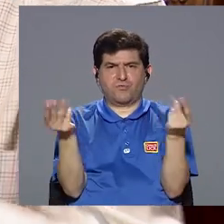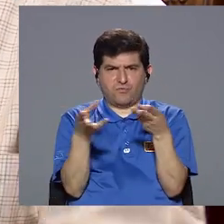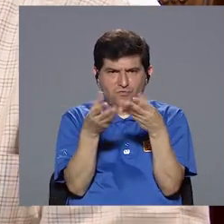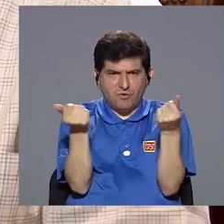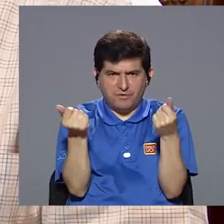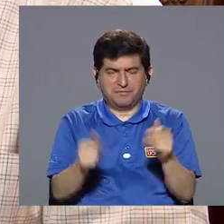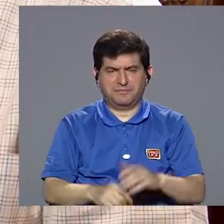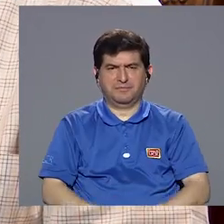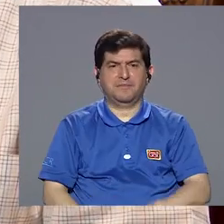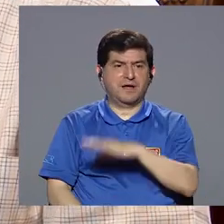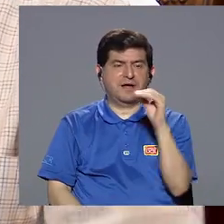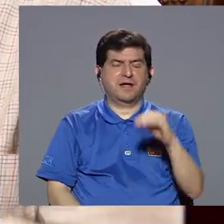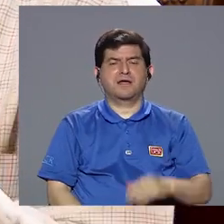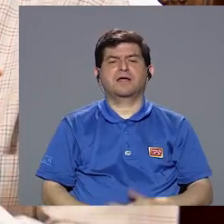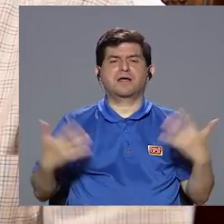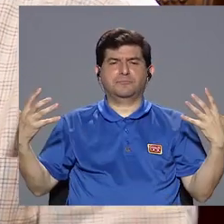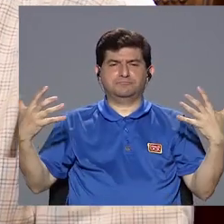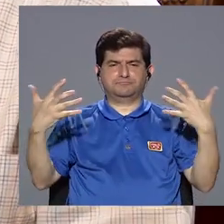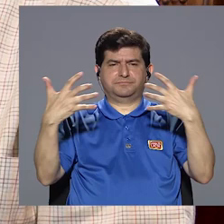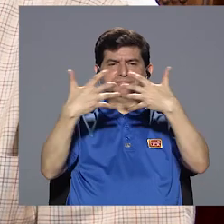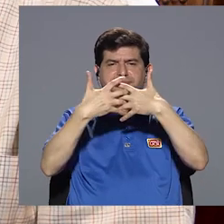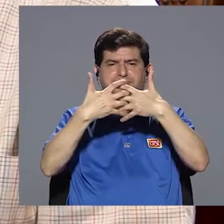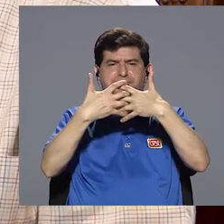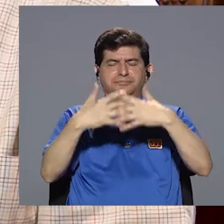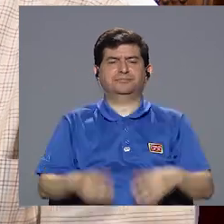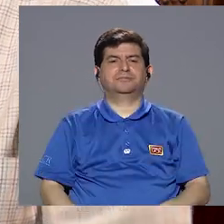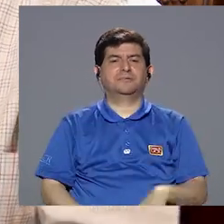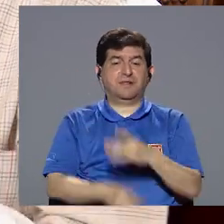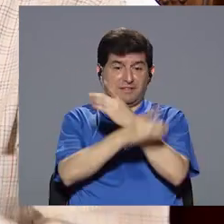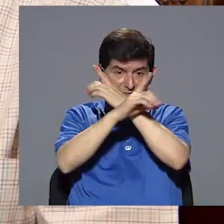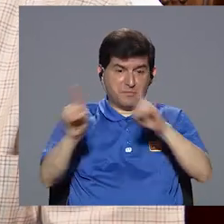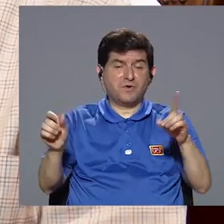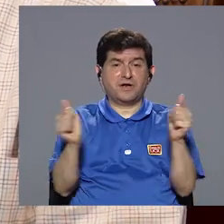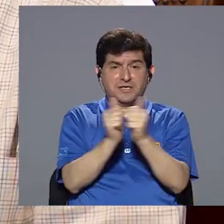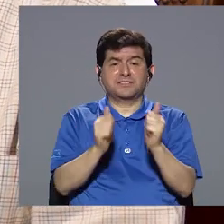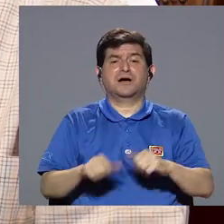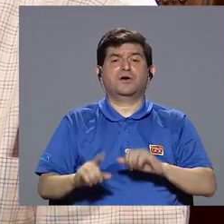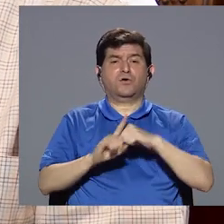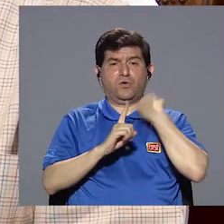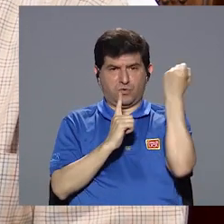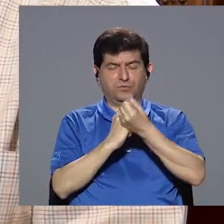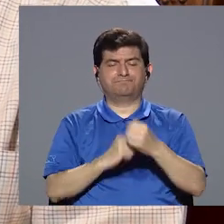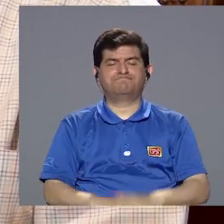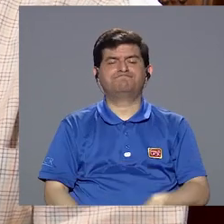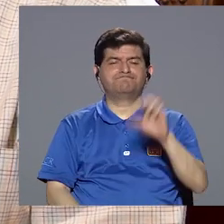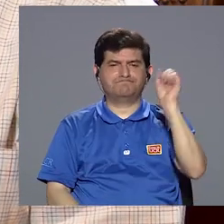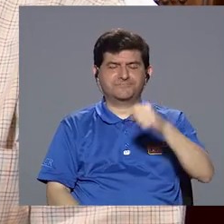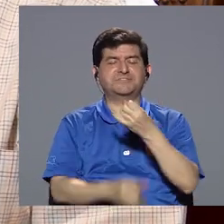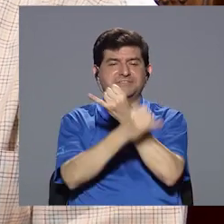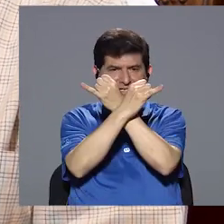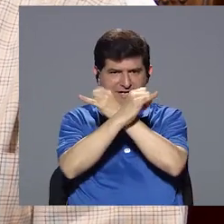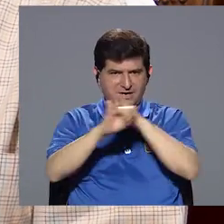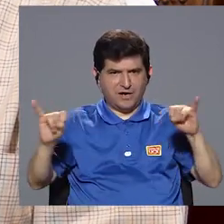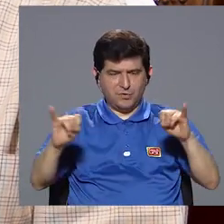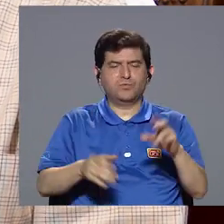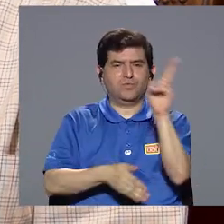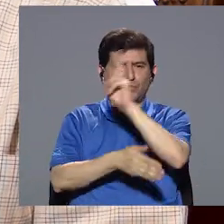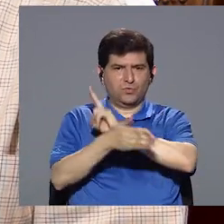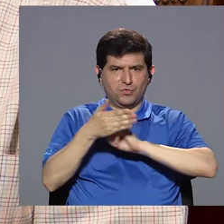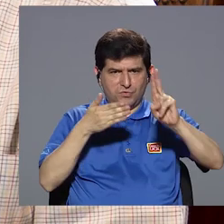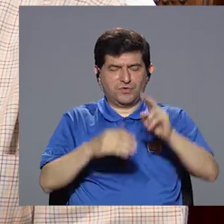productiva y más armónica y democrática con la sociedad sin definitivamente la autonomía universitaria